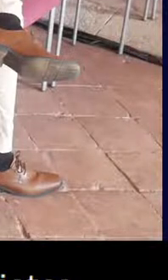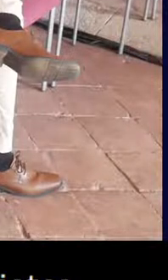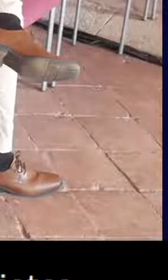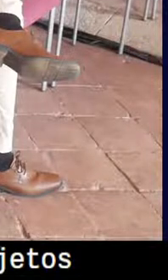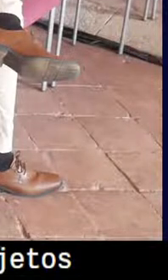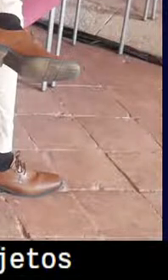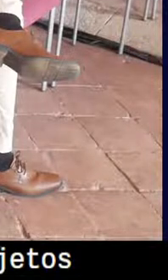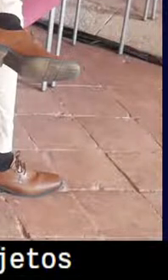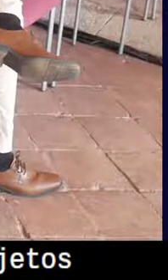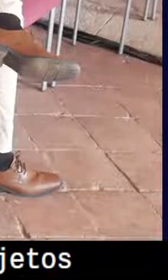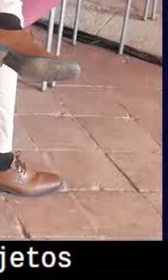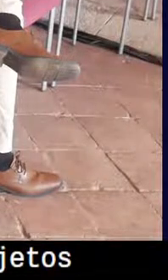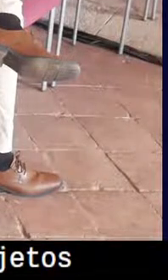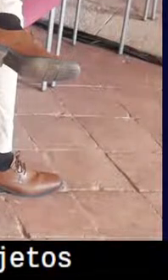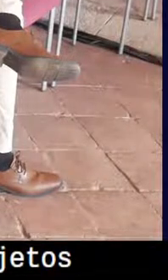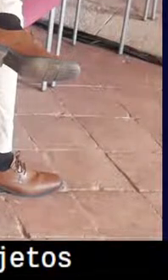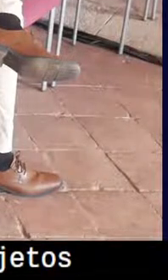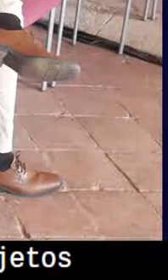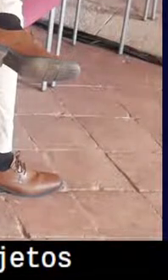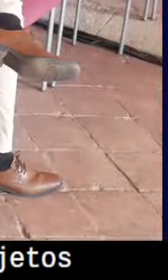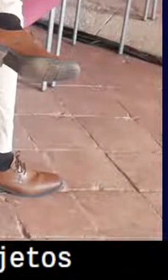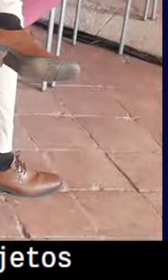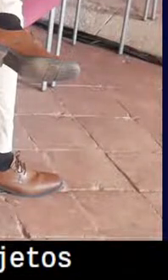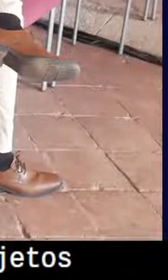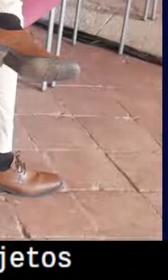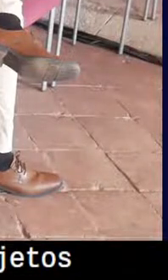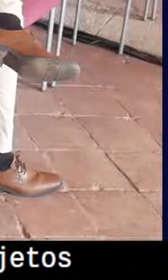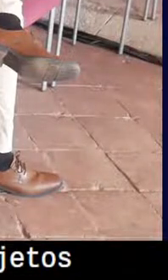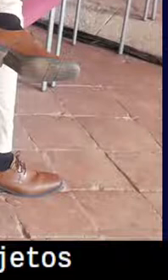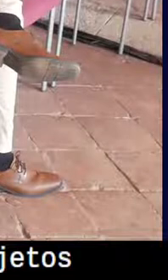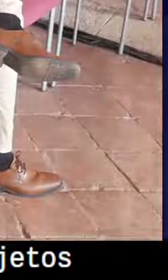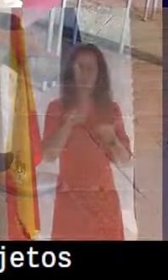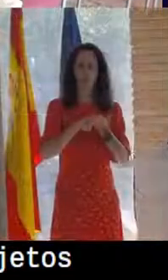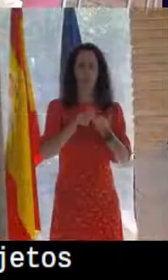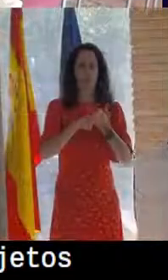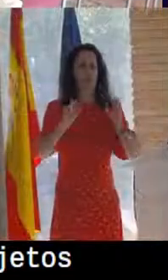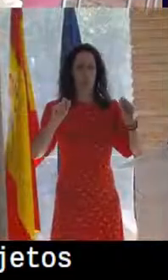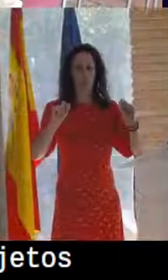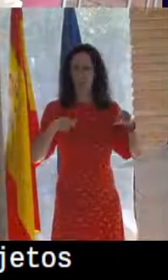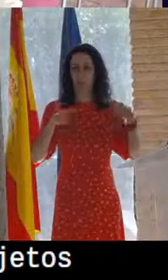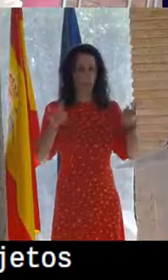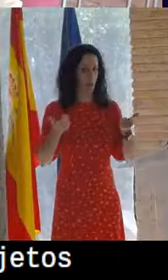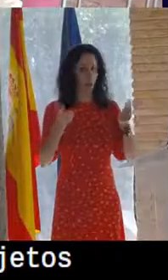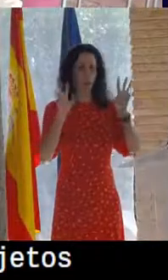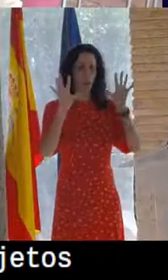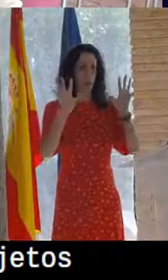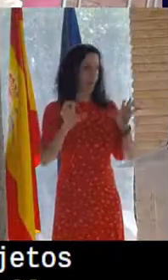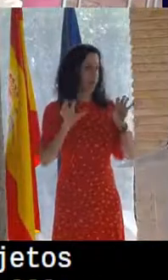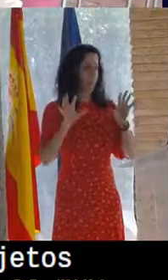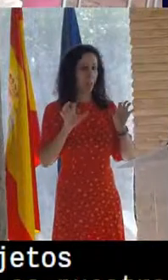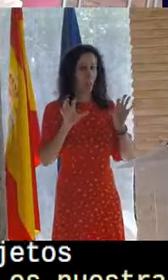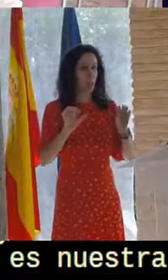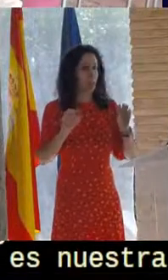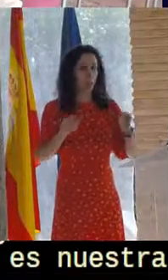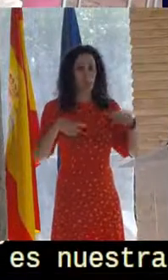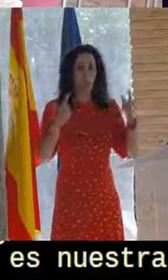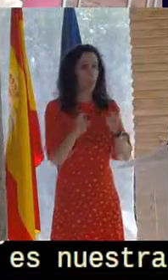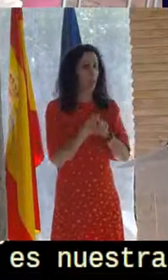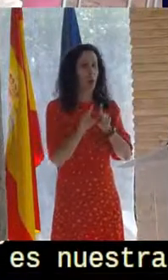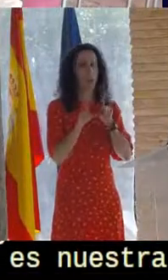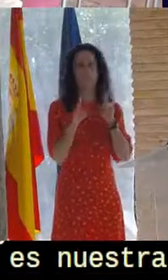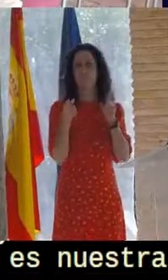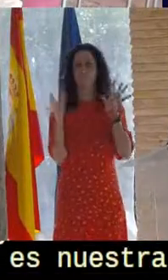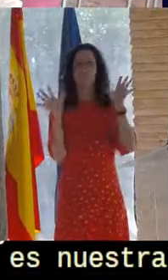objetos sí sí sí sí Bueno sí podría ser creéis que es así es que es nuestra lengua natural la